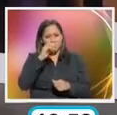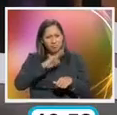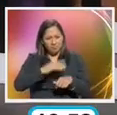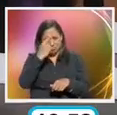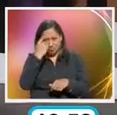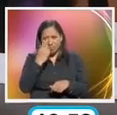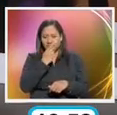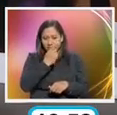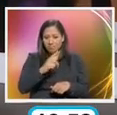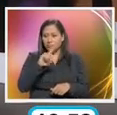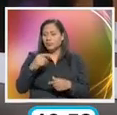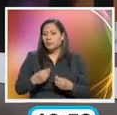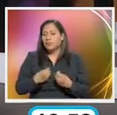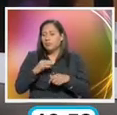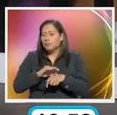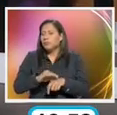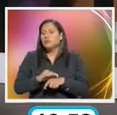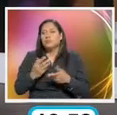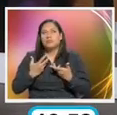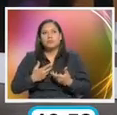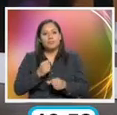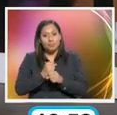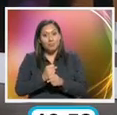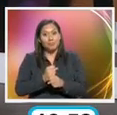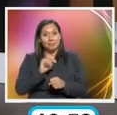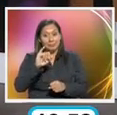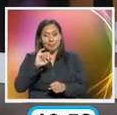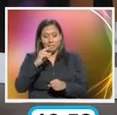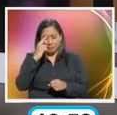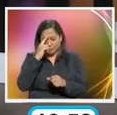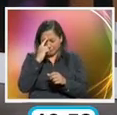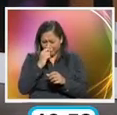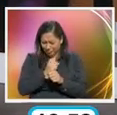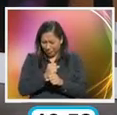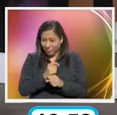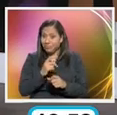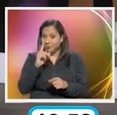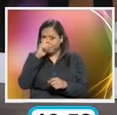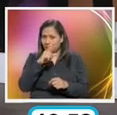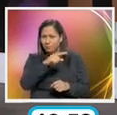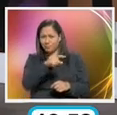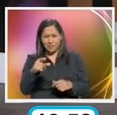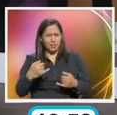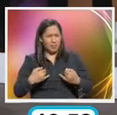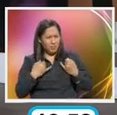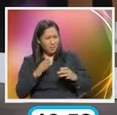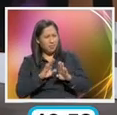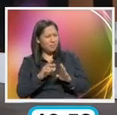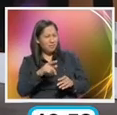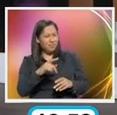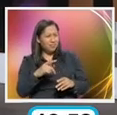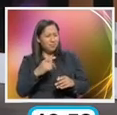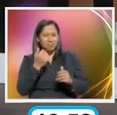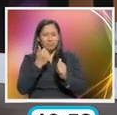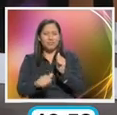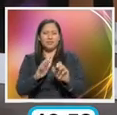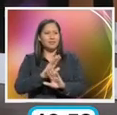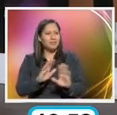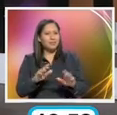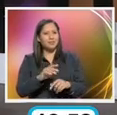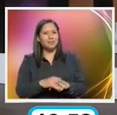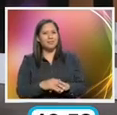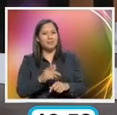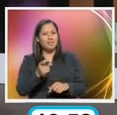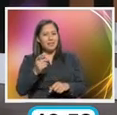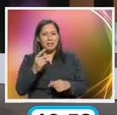pero luego vivirlo. Exacto, yo creo que más bien el proceso después es lo difícil. Oigan, pero ustedes se ven muy chiquitos para andar tan fregados y aporreados